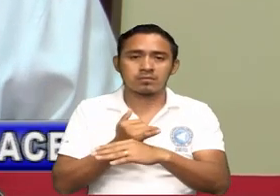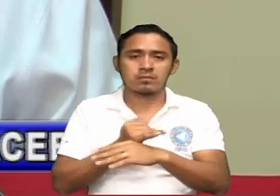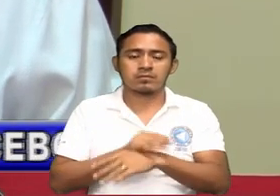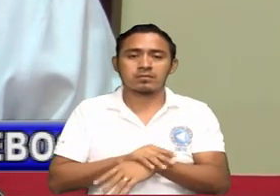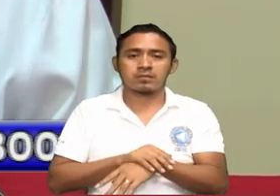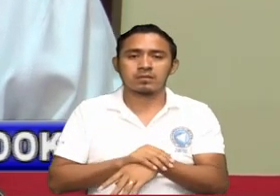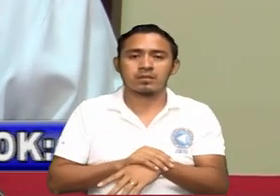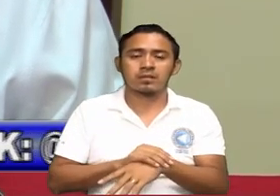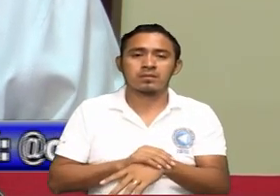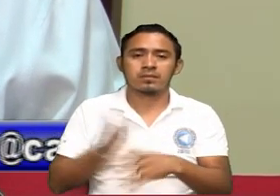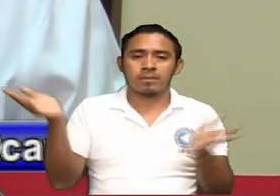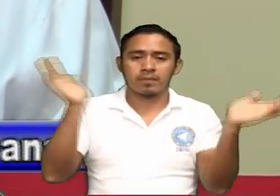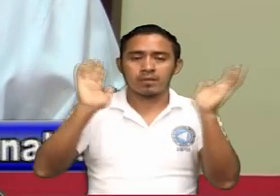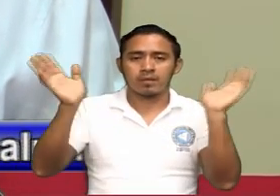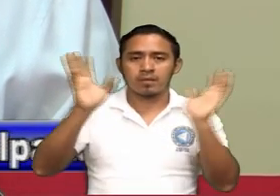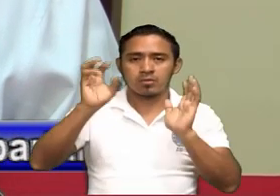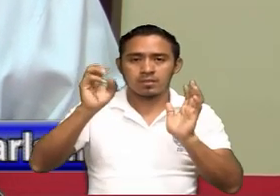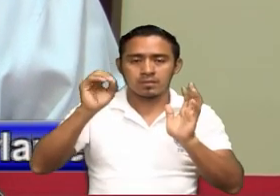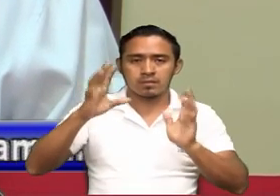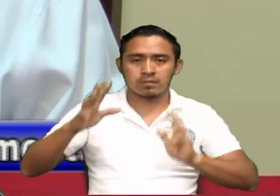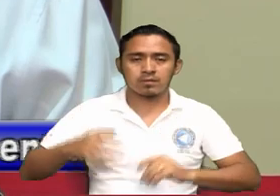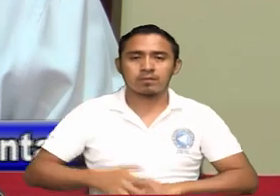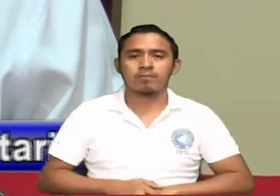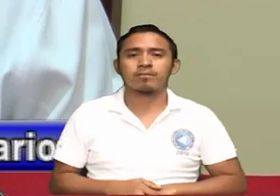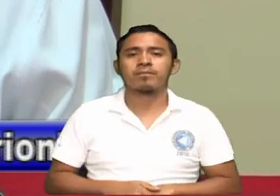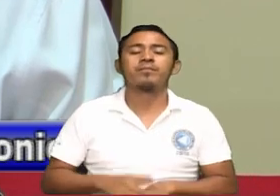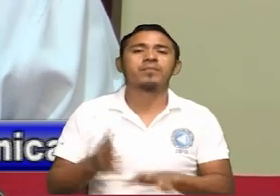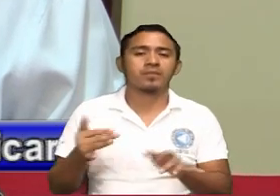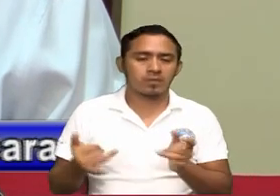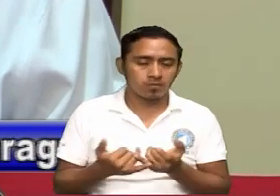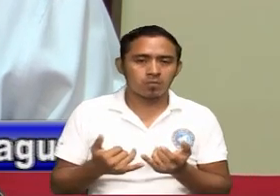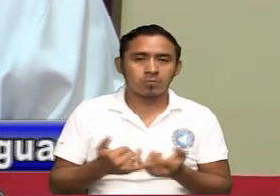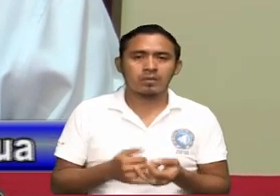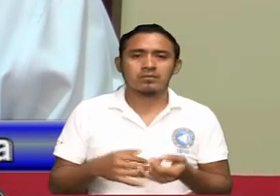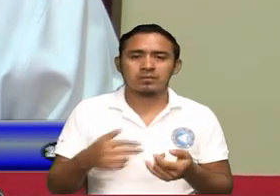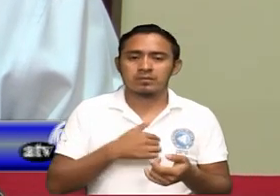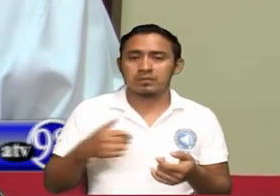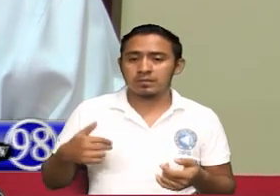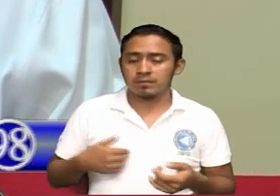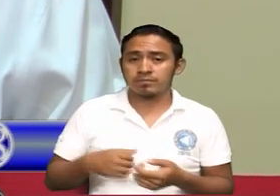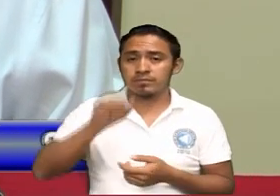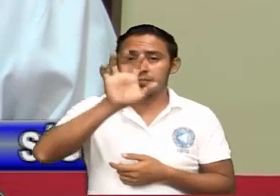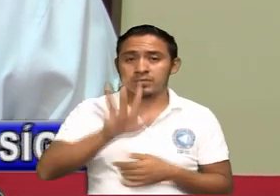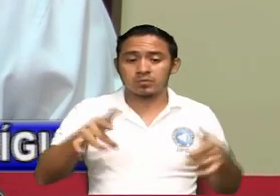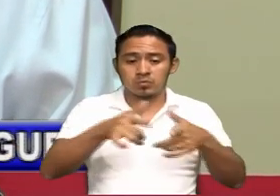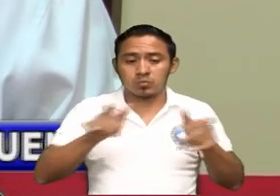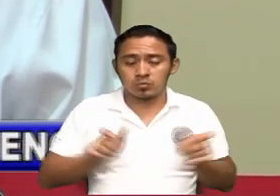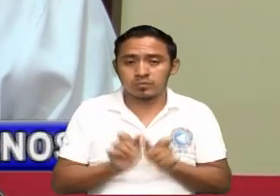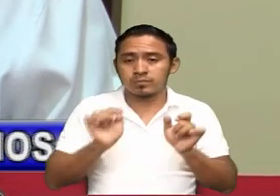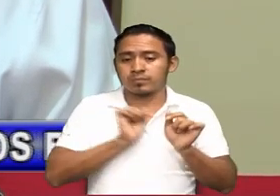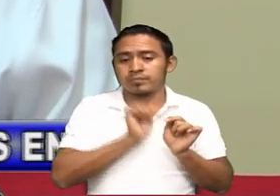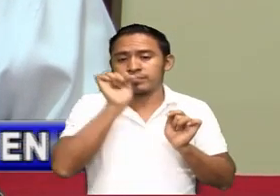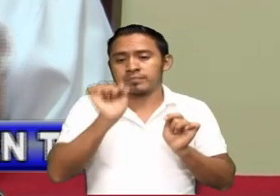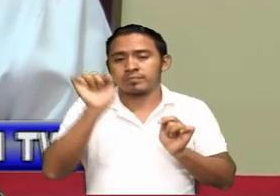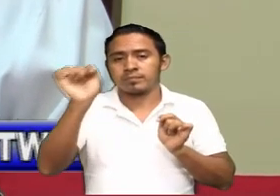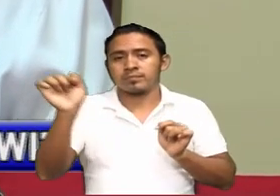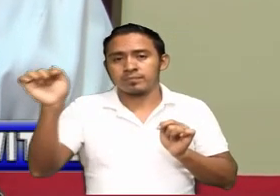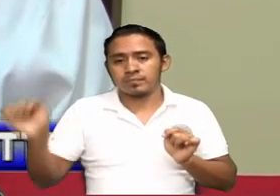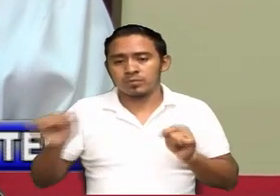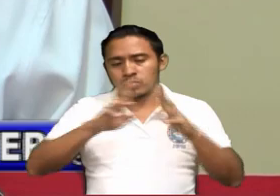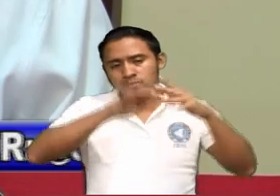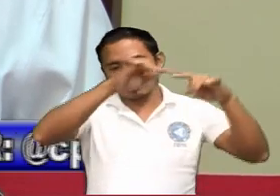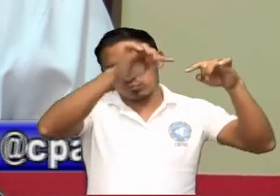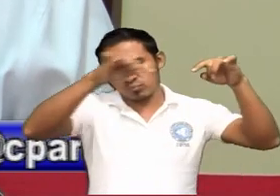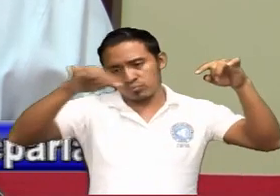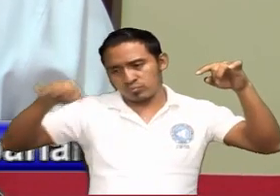está ubicada en el Mercado Oriental, la Iglesia de Santo Domingo. A la vez se distribuirán 5 brigadas que serán desplazados en todo el recorrido